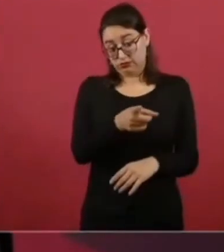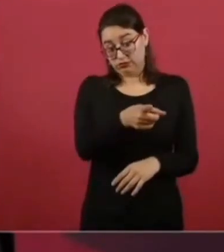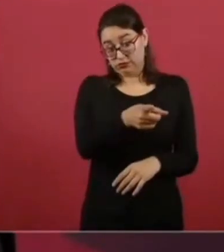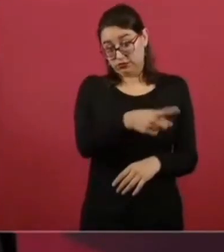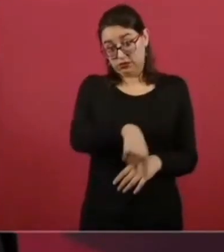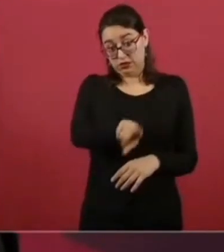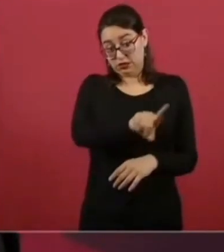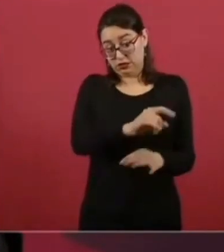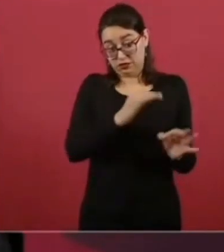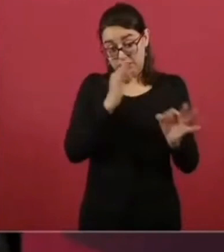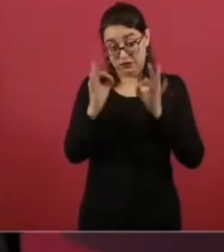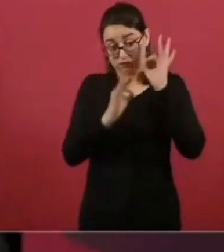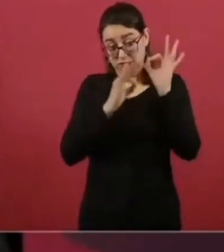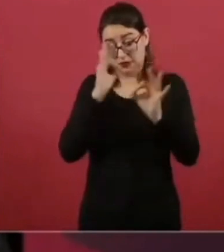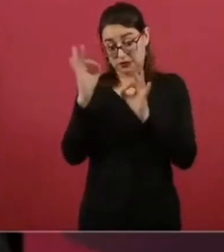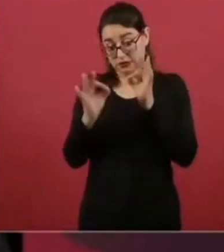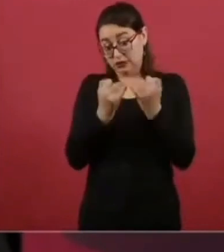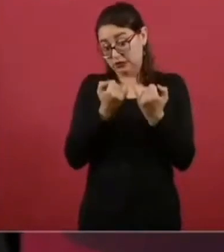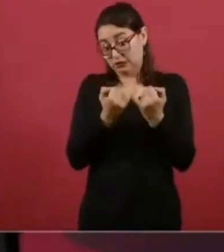la nota es la nota y que